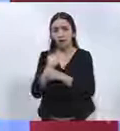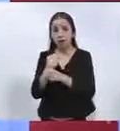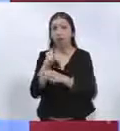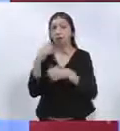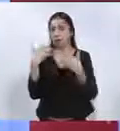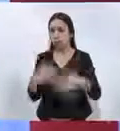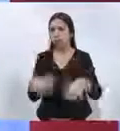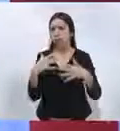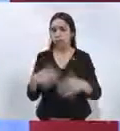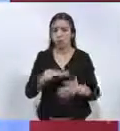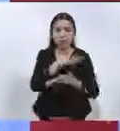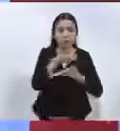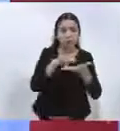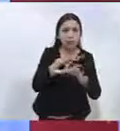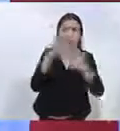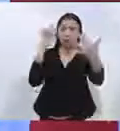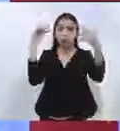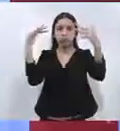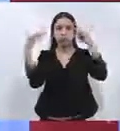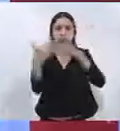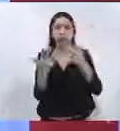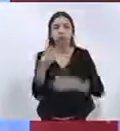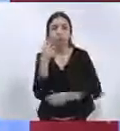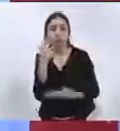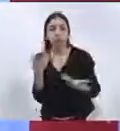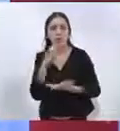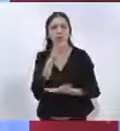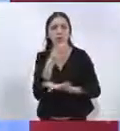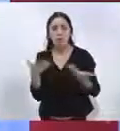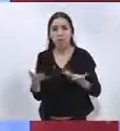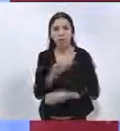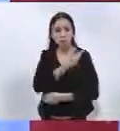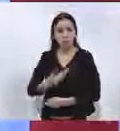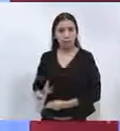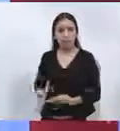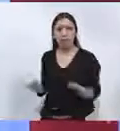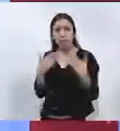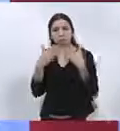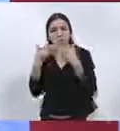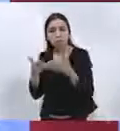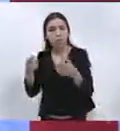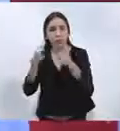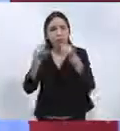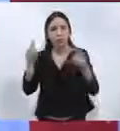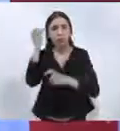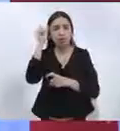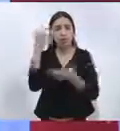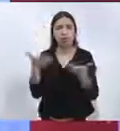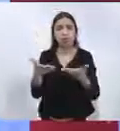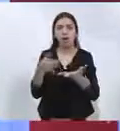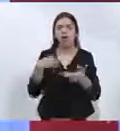las situaciones climáticas y todo lo que se ha generado, presidente, hoy, ¿cómo estamos en el campo de